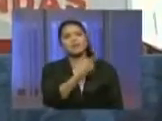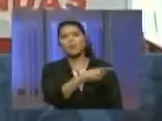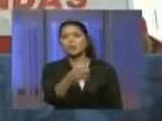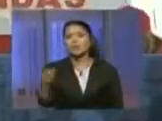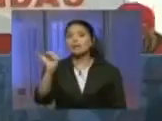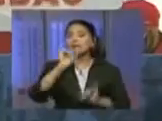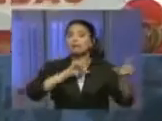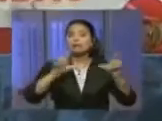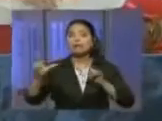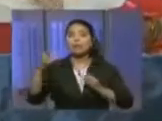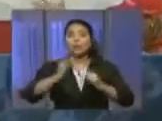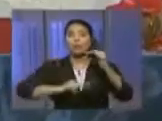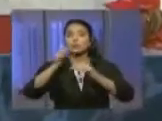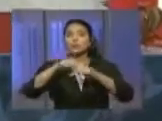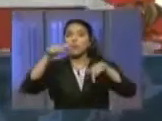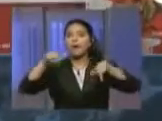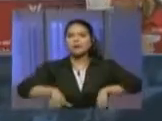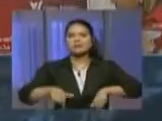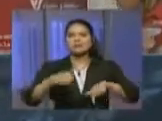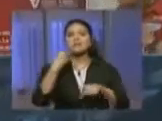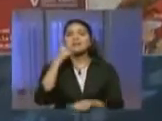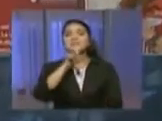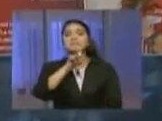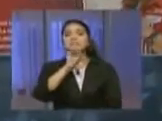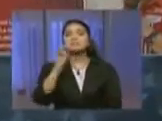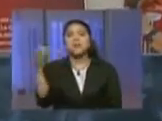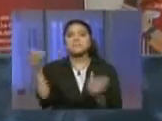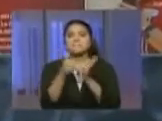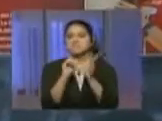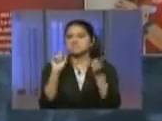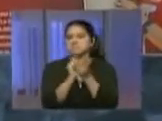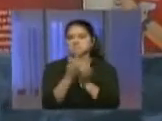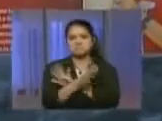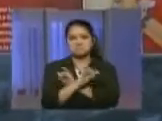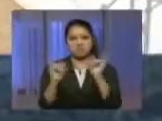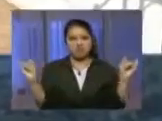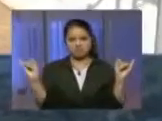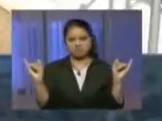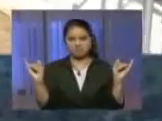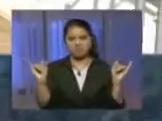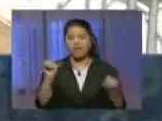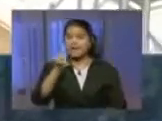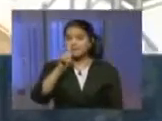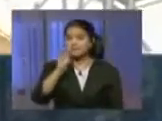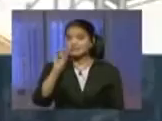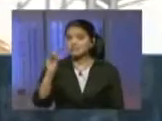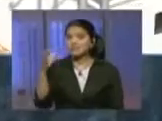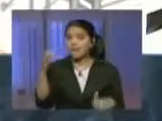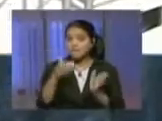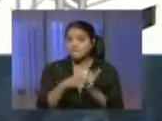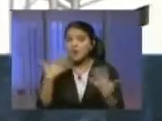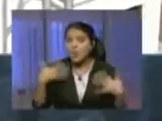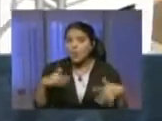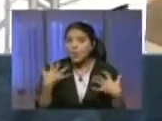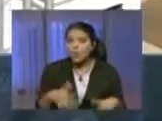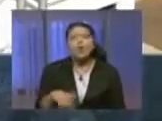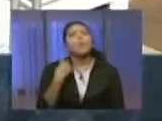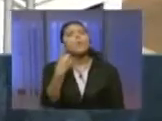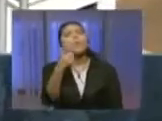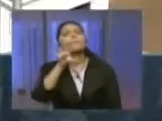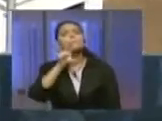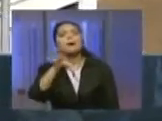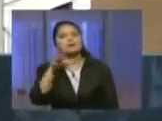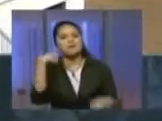construimos 100,000 y hasta aquí nos quedamos y 100,000 serían bastante díganme ustedes un país que está entregando